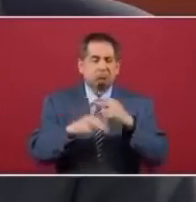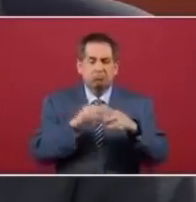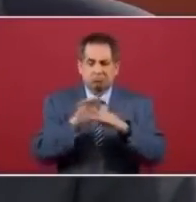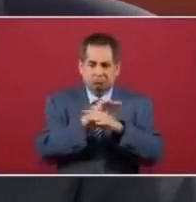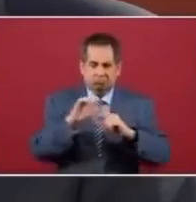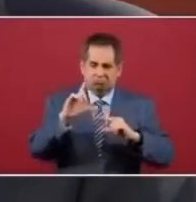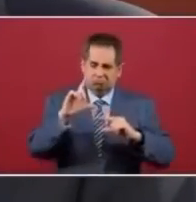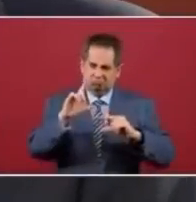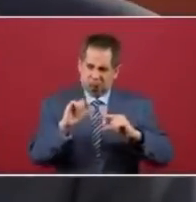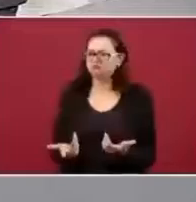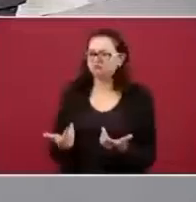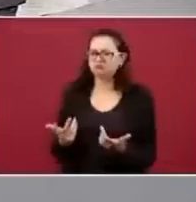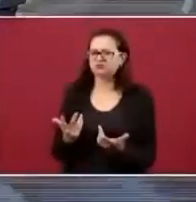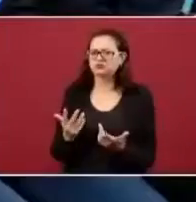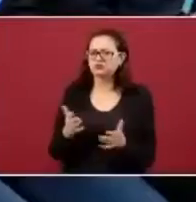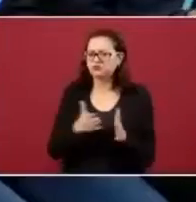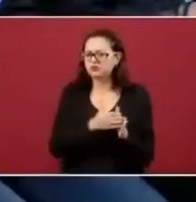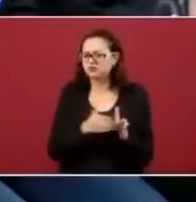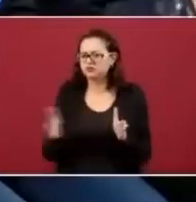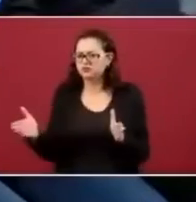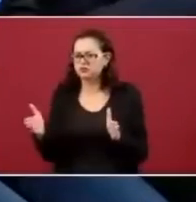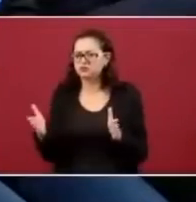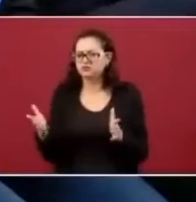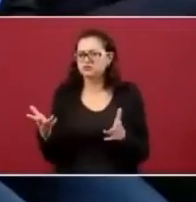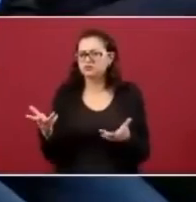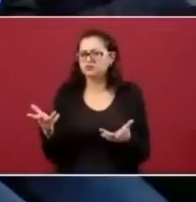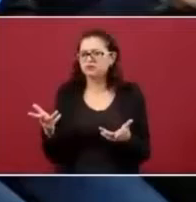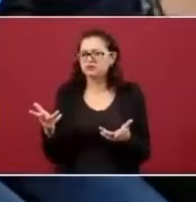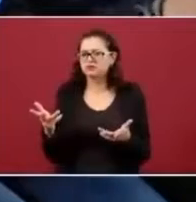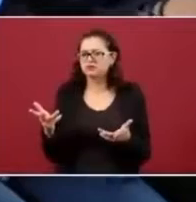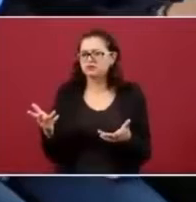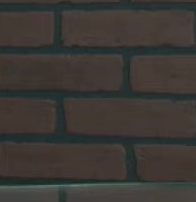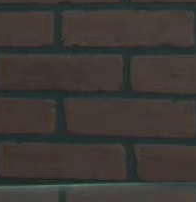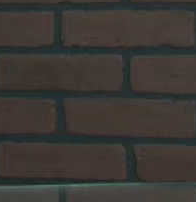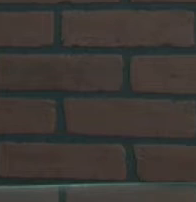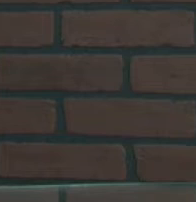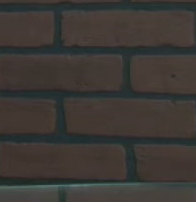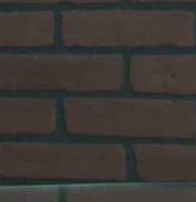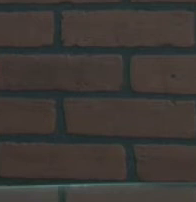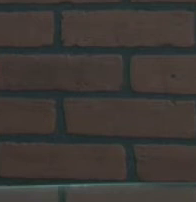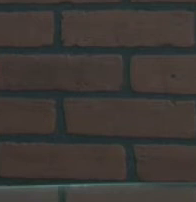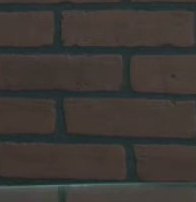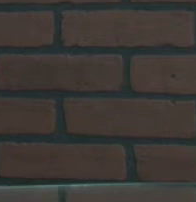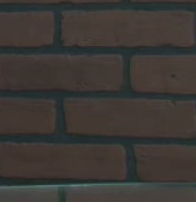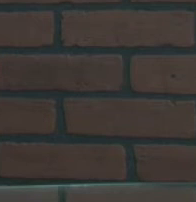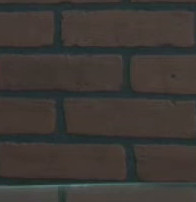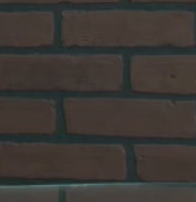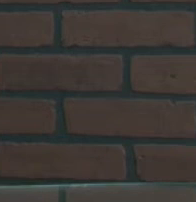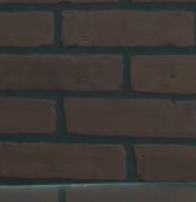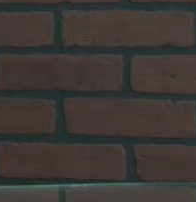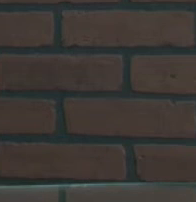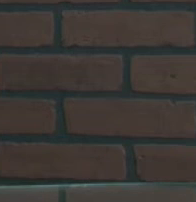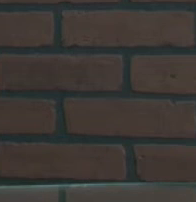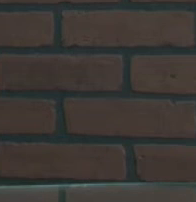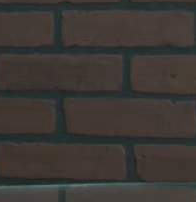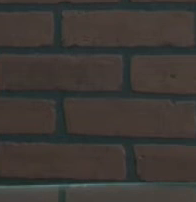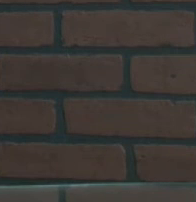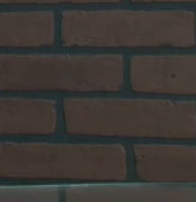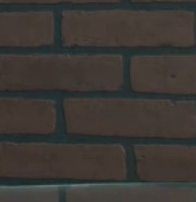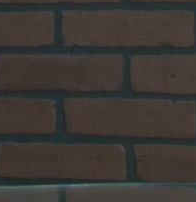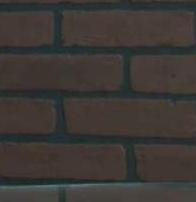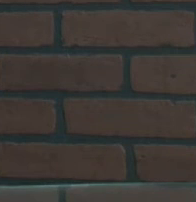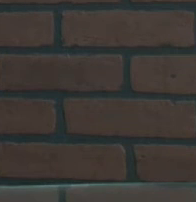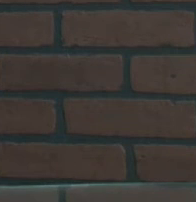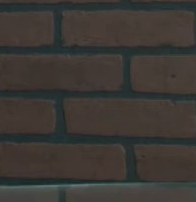decisión que tomen otros países. Dice que a nadie le gusta que anden los vecinos de